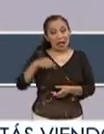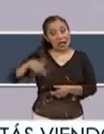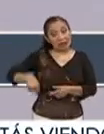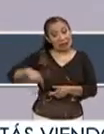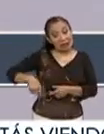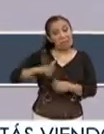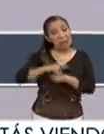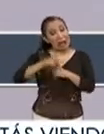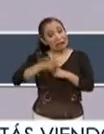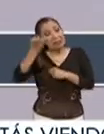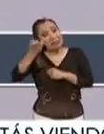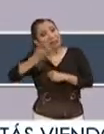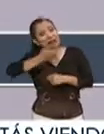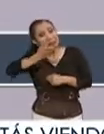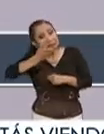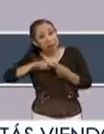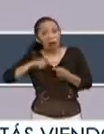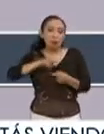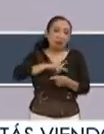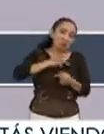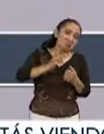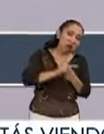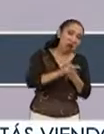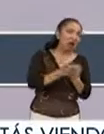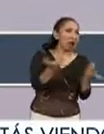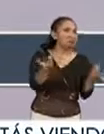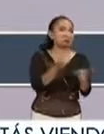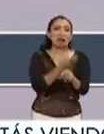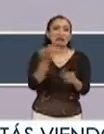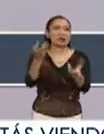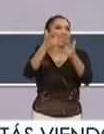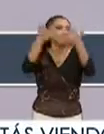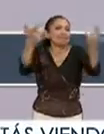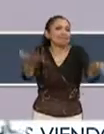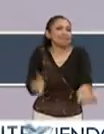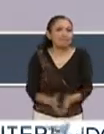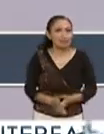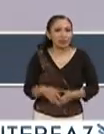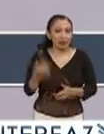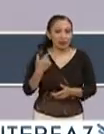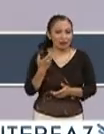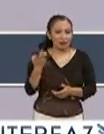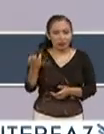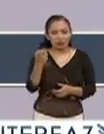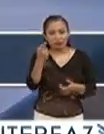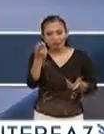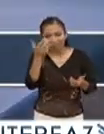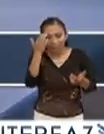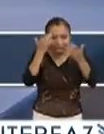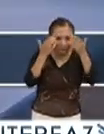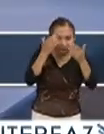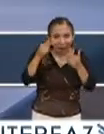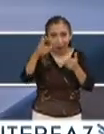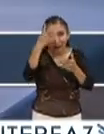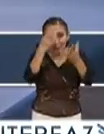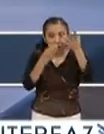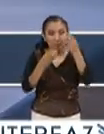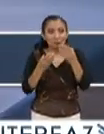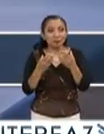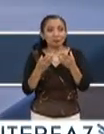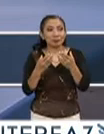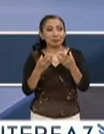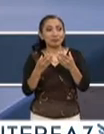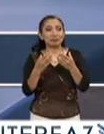es que en mi país se hace esto, o en mi país sucede tal cosa. Y pues sí era aprender,